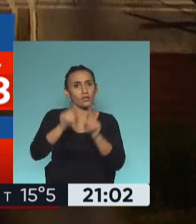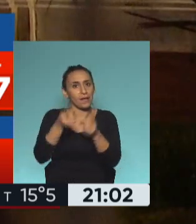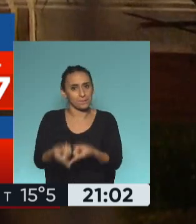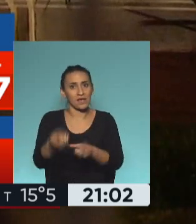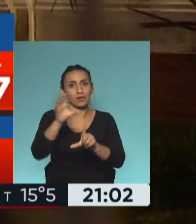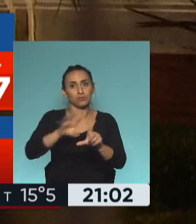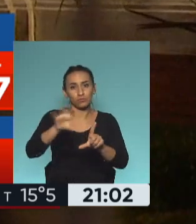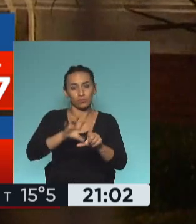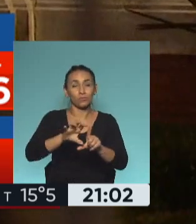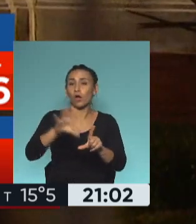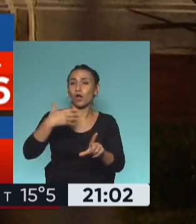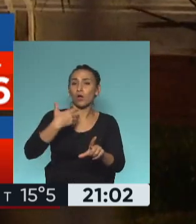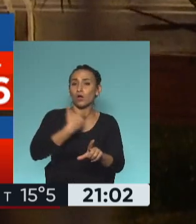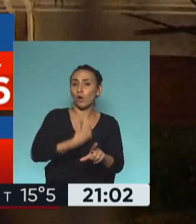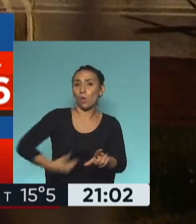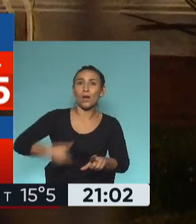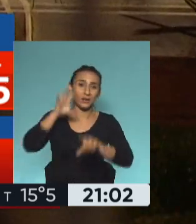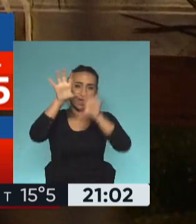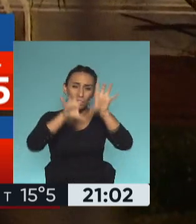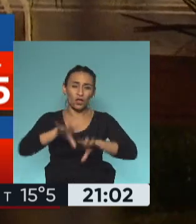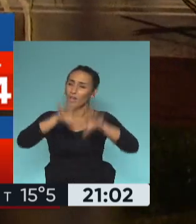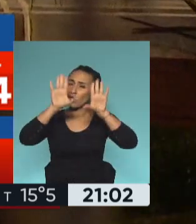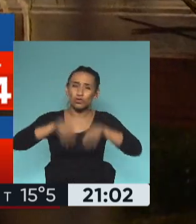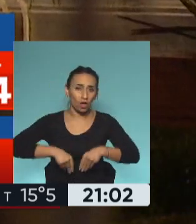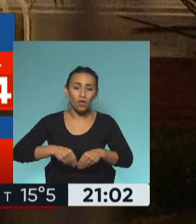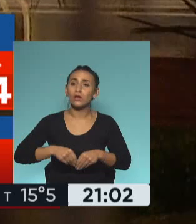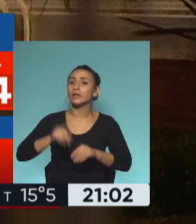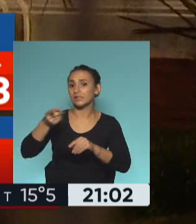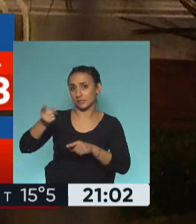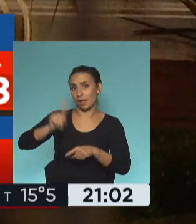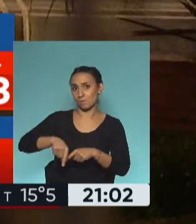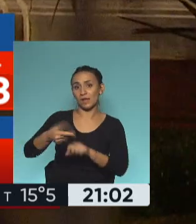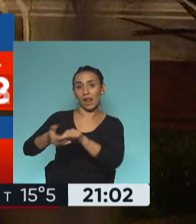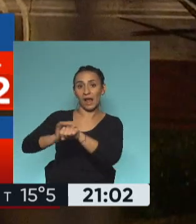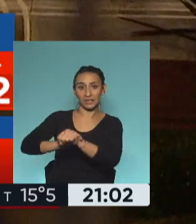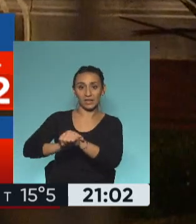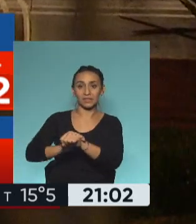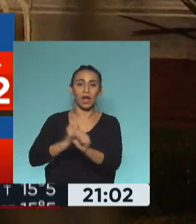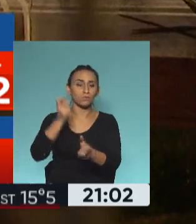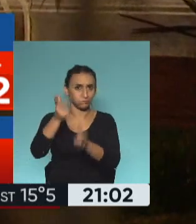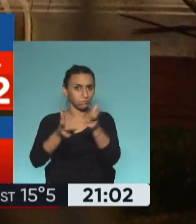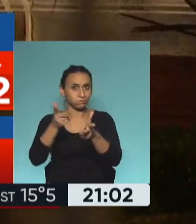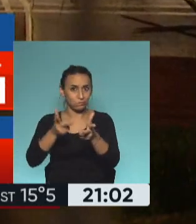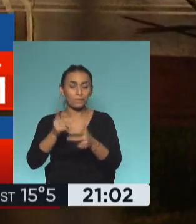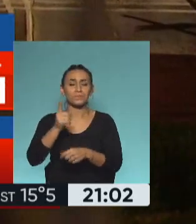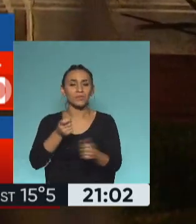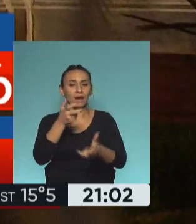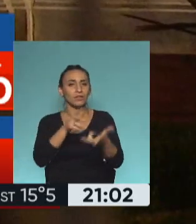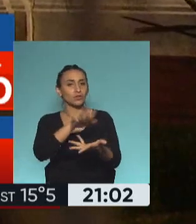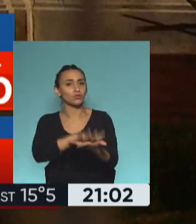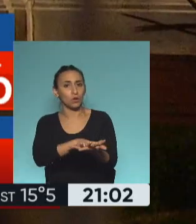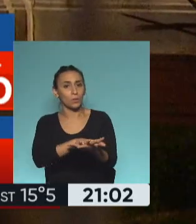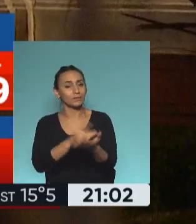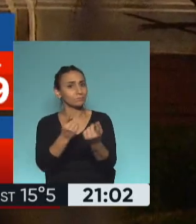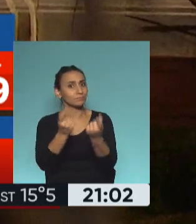del país, incluido el jefe de gobierno porteño Horacio Rodríguez Larreta, y hablando de la necesidad de